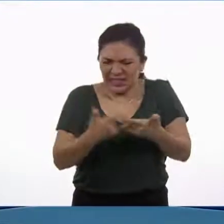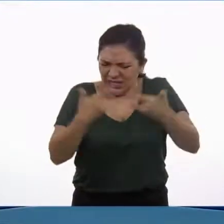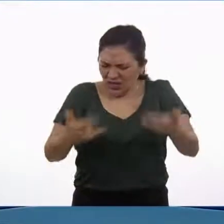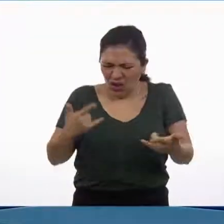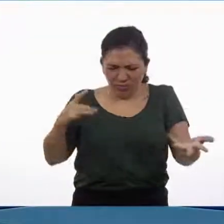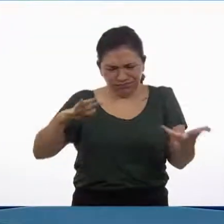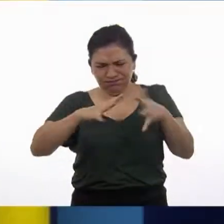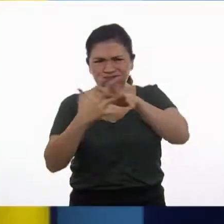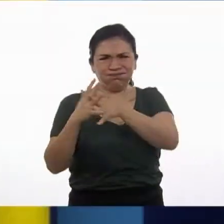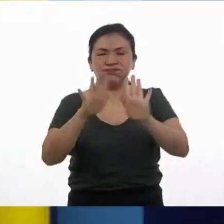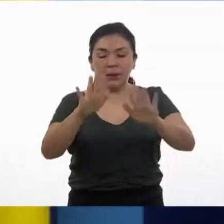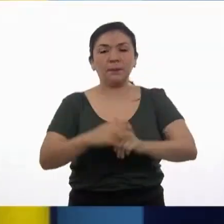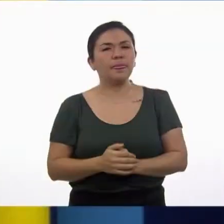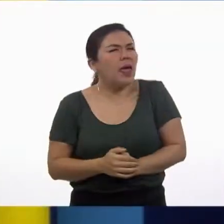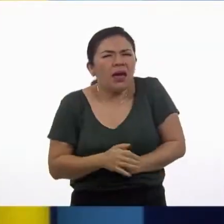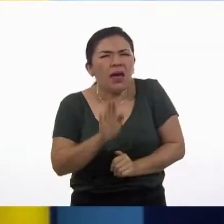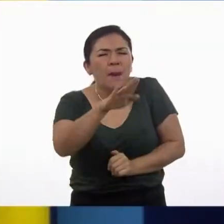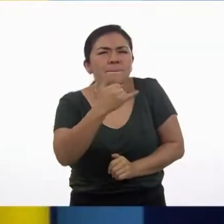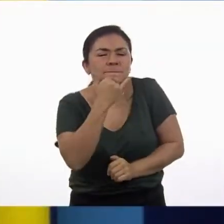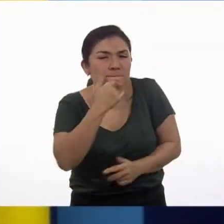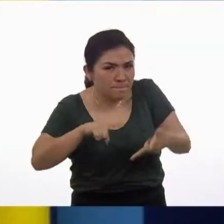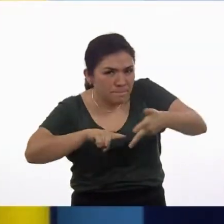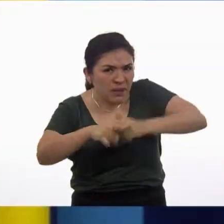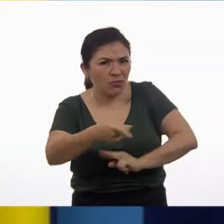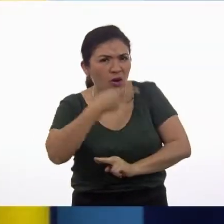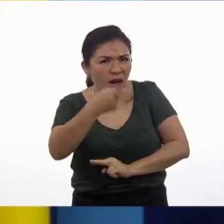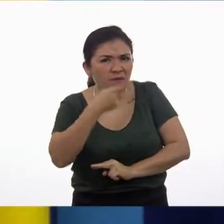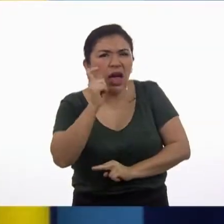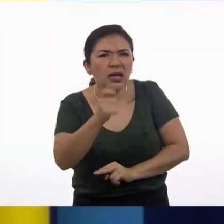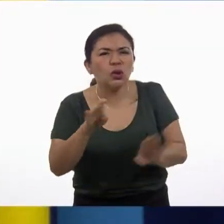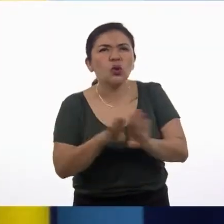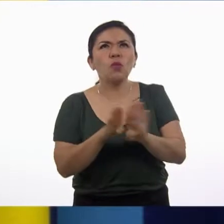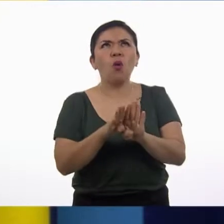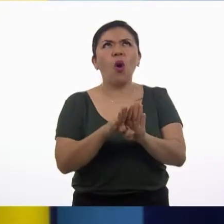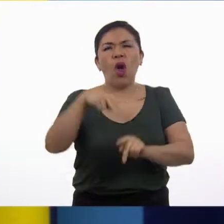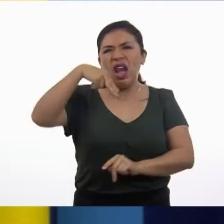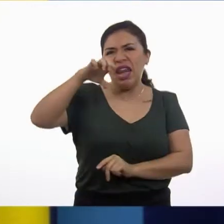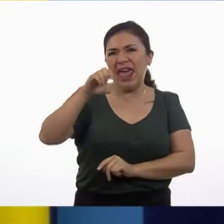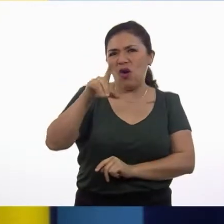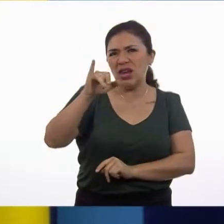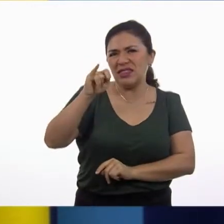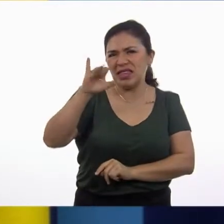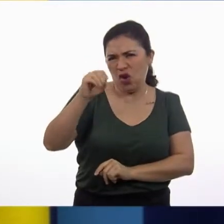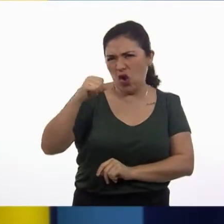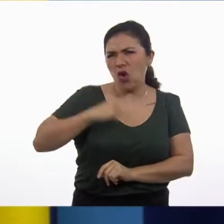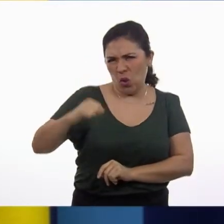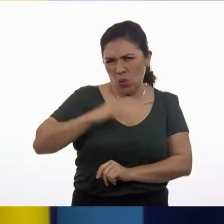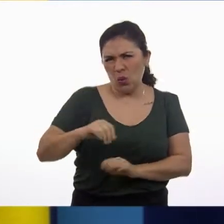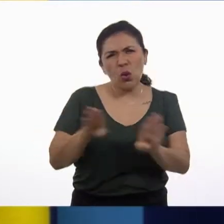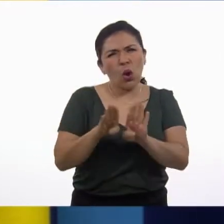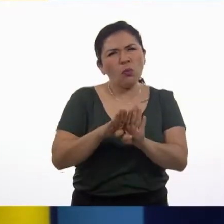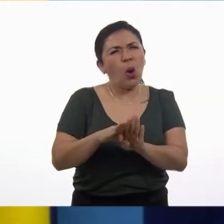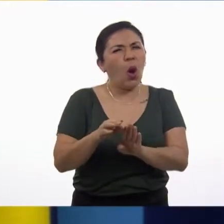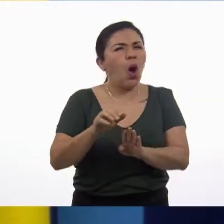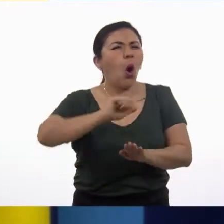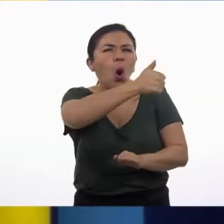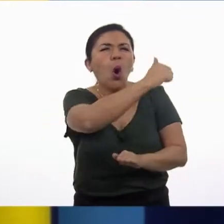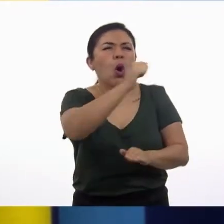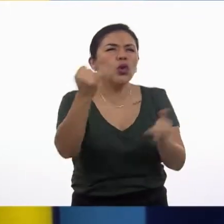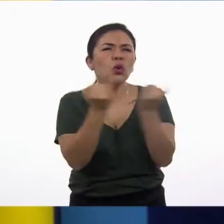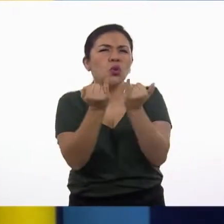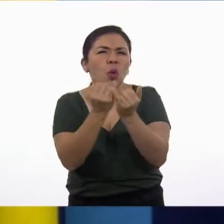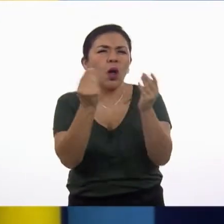historia. El principio me imagino que será como en el Neolítico, como en todas las demás civilizaciones,